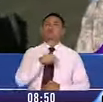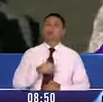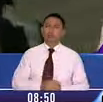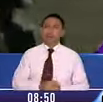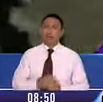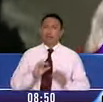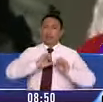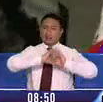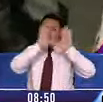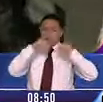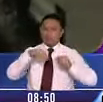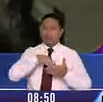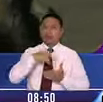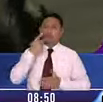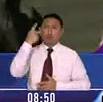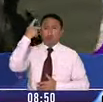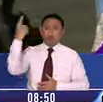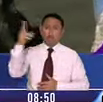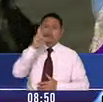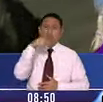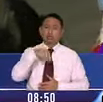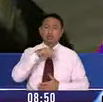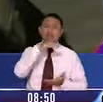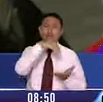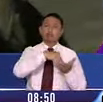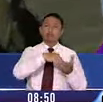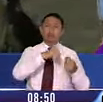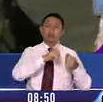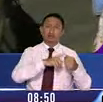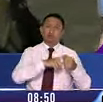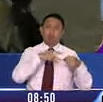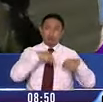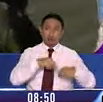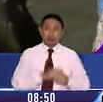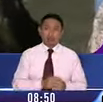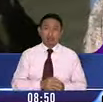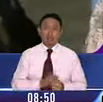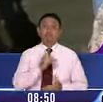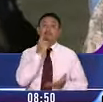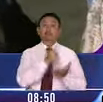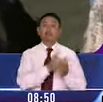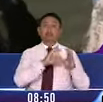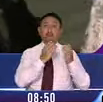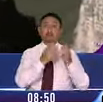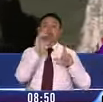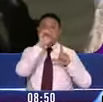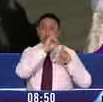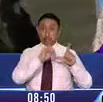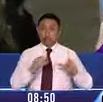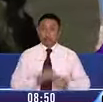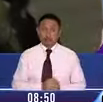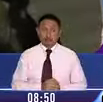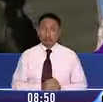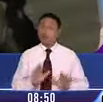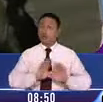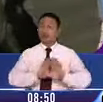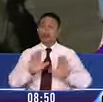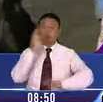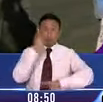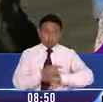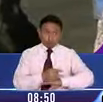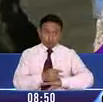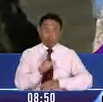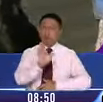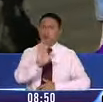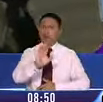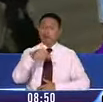conoció en la mañana, había dudas de padres de familia en torno a que en el centro histórico de la capital se había dispuesto la virtualidad. ¿Esto es así? No, no había ninguna disposición de